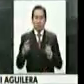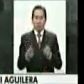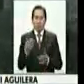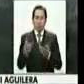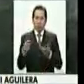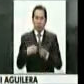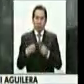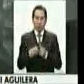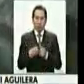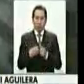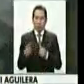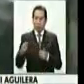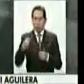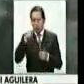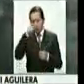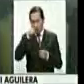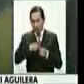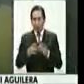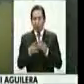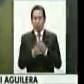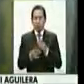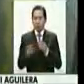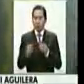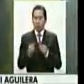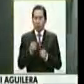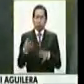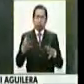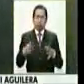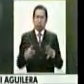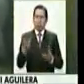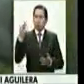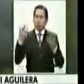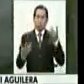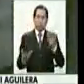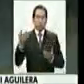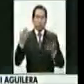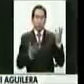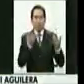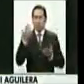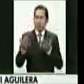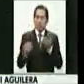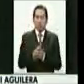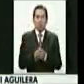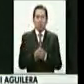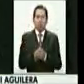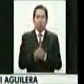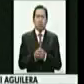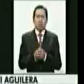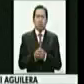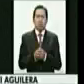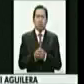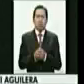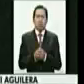los gases y aceites que tiene, pues explotó y eso generó un gran fuego. Solamente hay daños